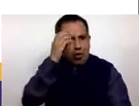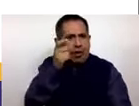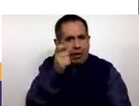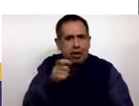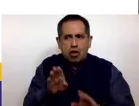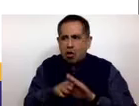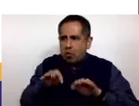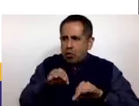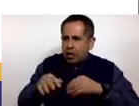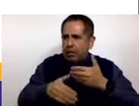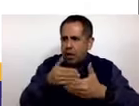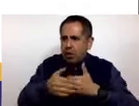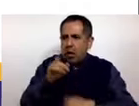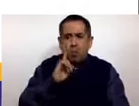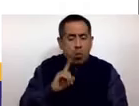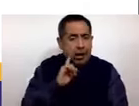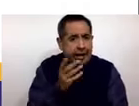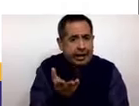de la mujer.